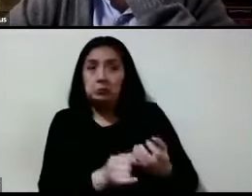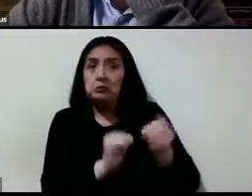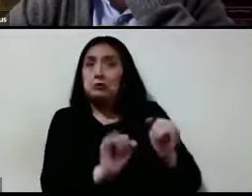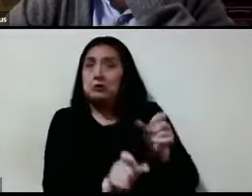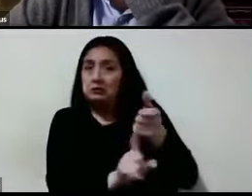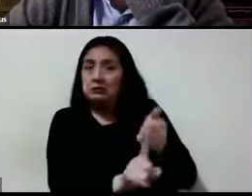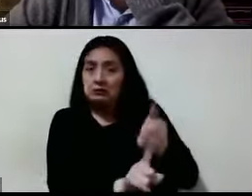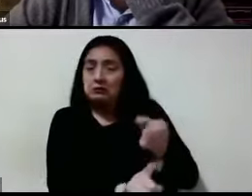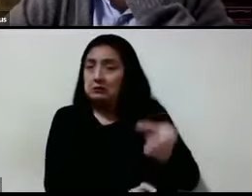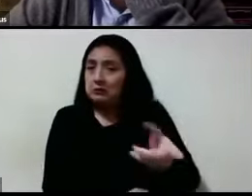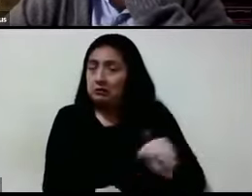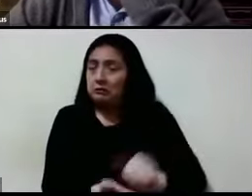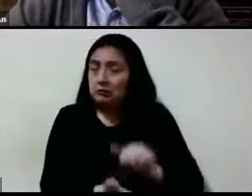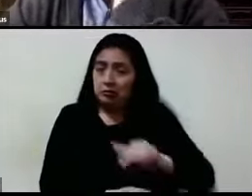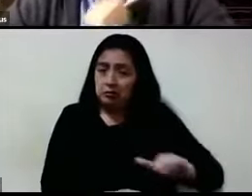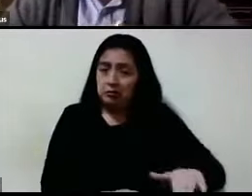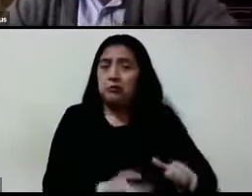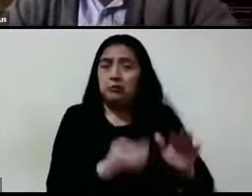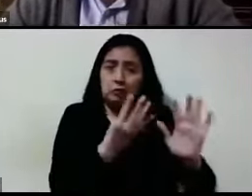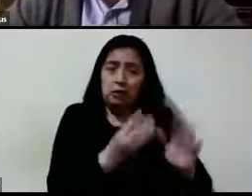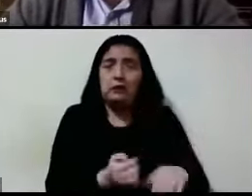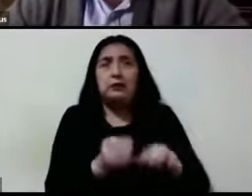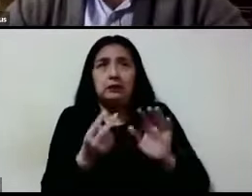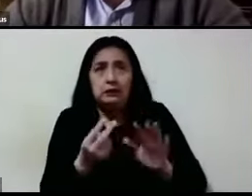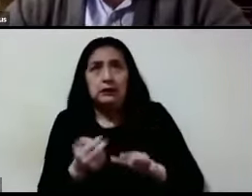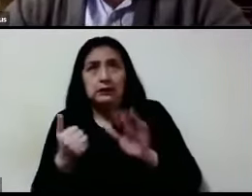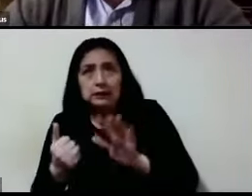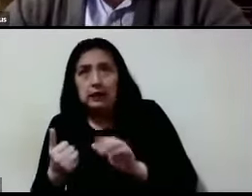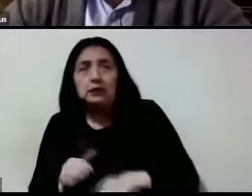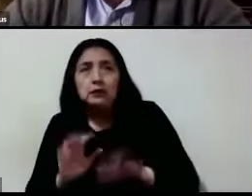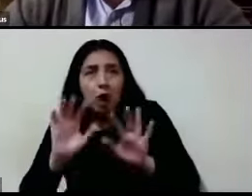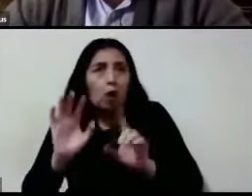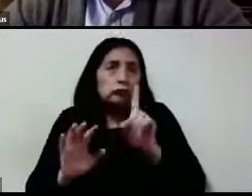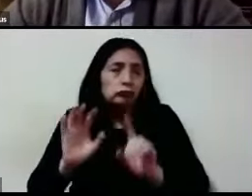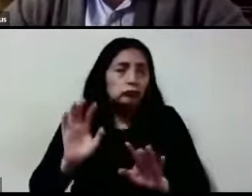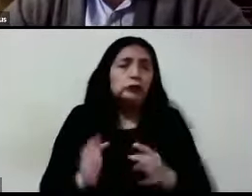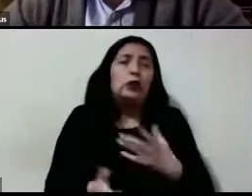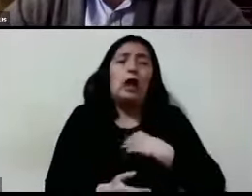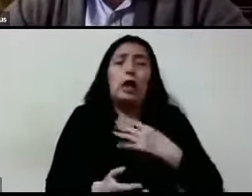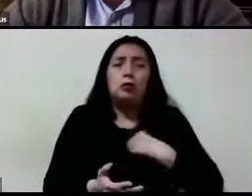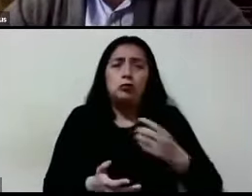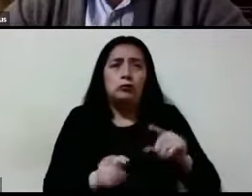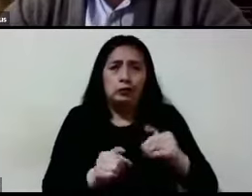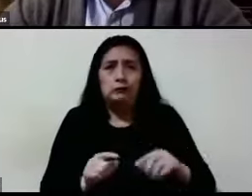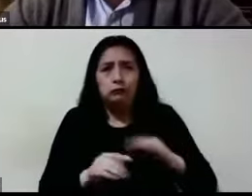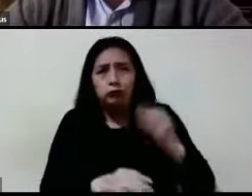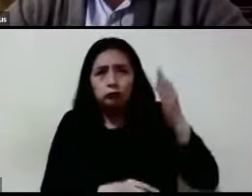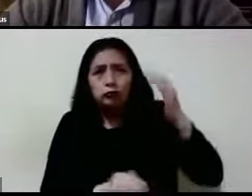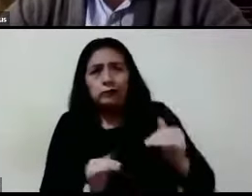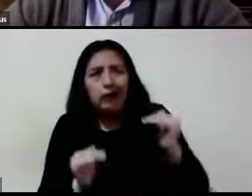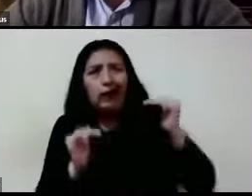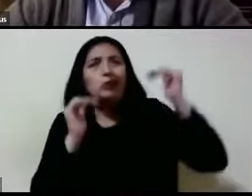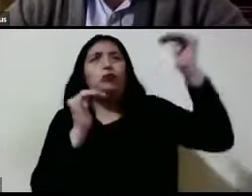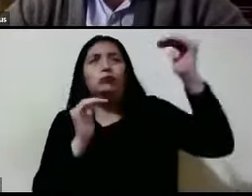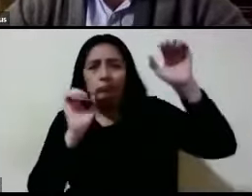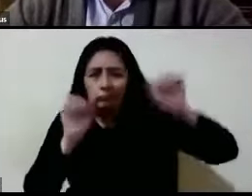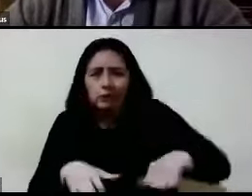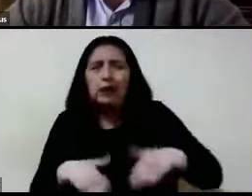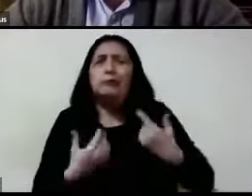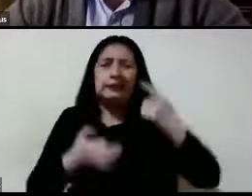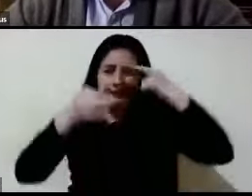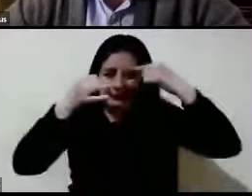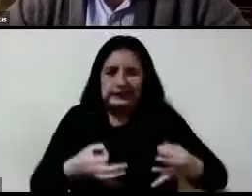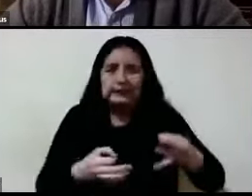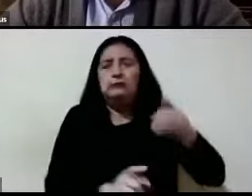porque esos niños que están hoy día de 9, de 7, de 6, de 11, de 12 años, un día van a ser adultos y van a ser capaces de decidir por